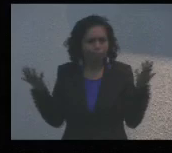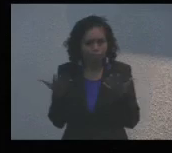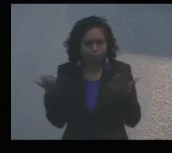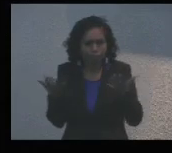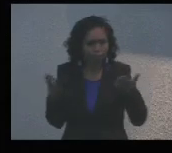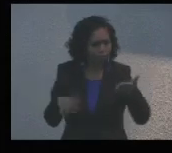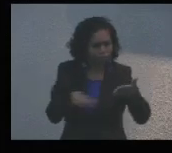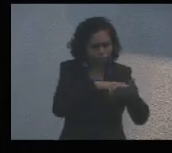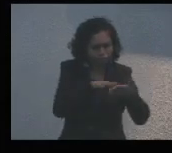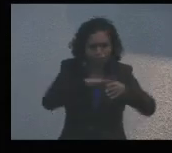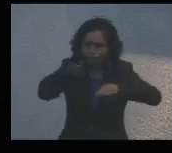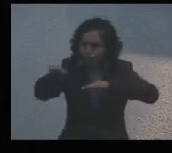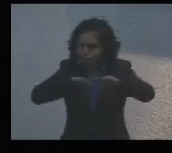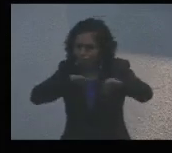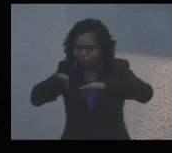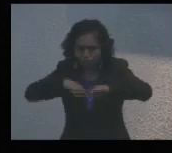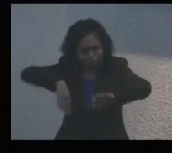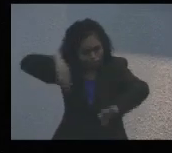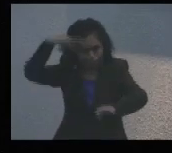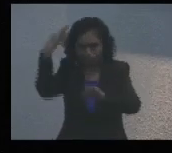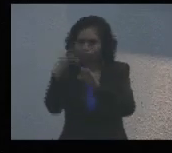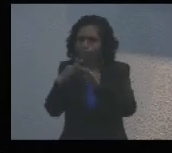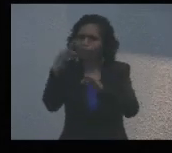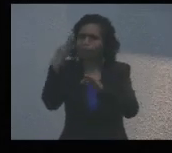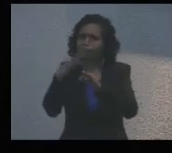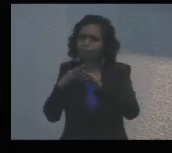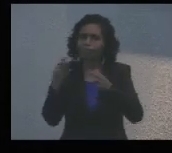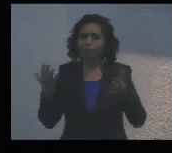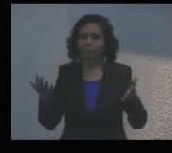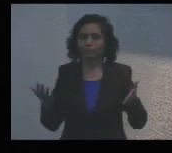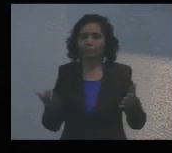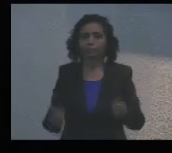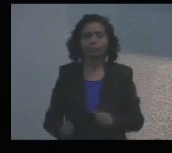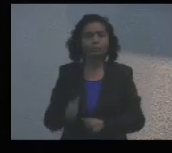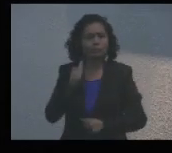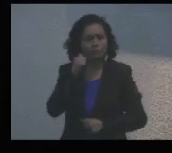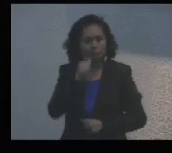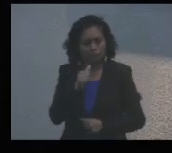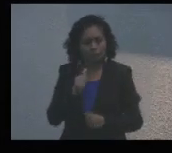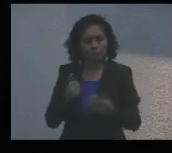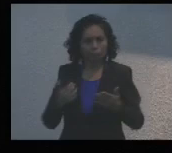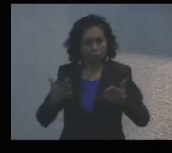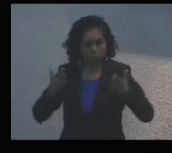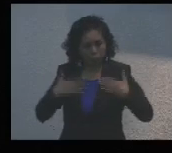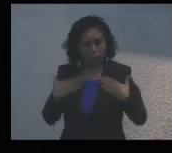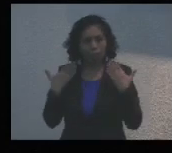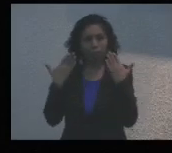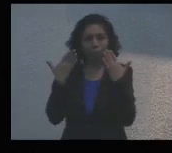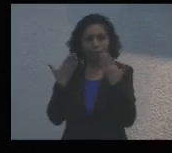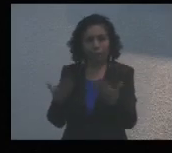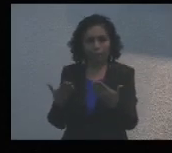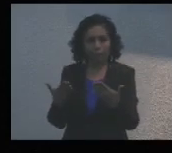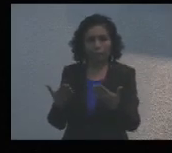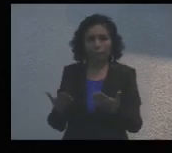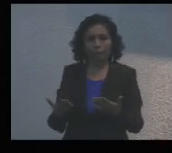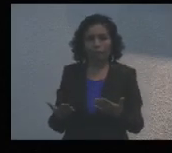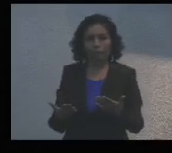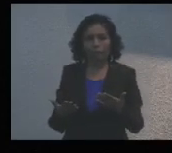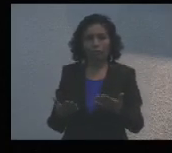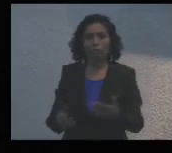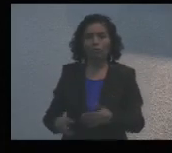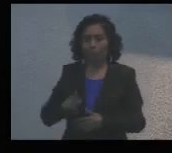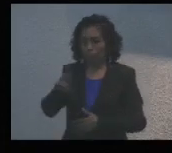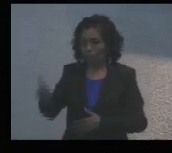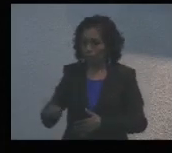a ser cada vez más eficientes para dar buenos resultados, siempre leales a la confianza y al mandato que nos otorgó el